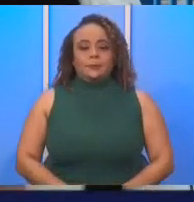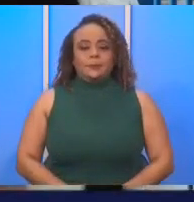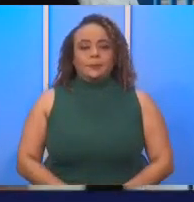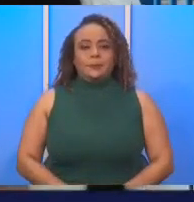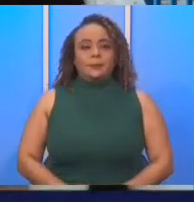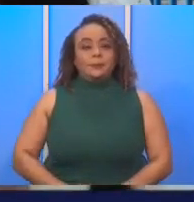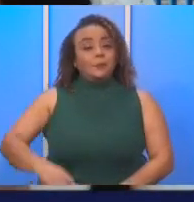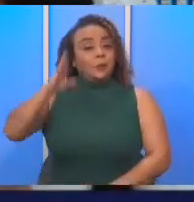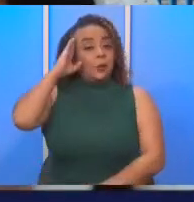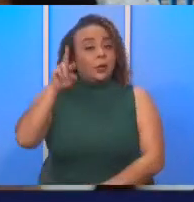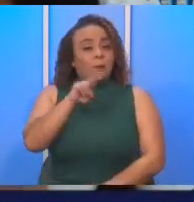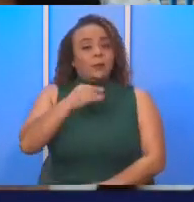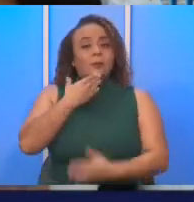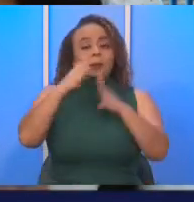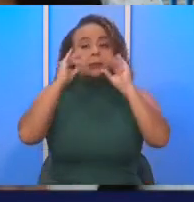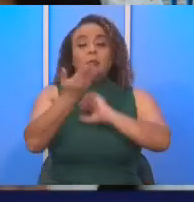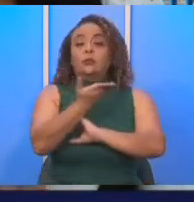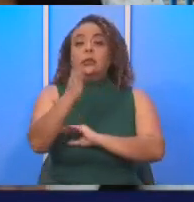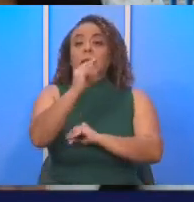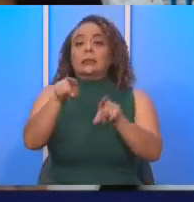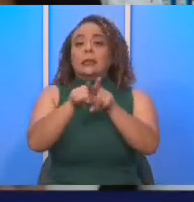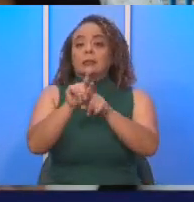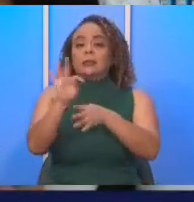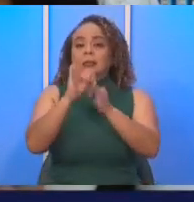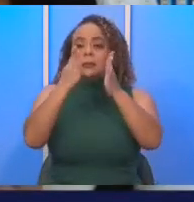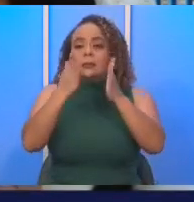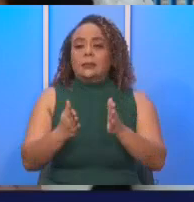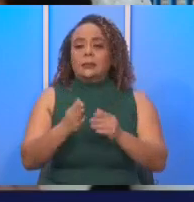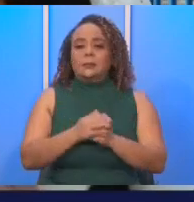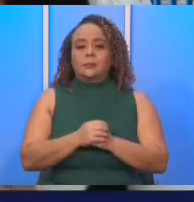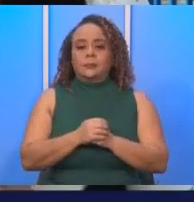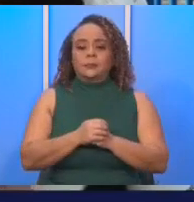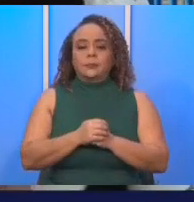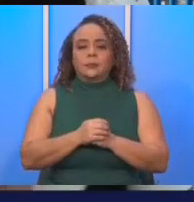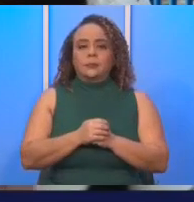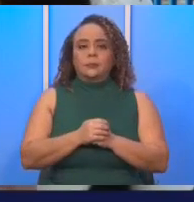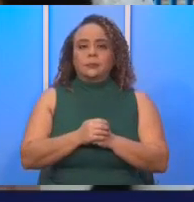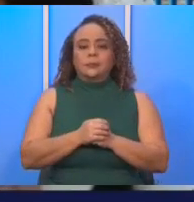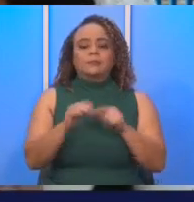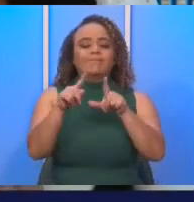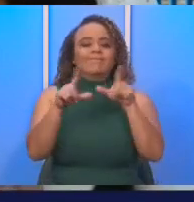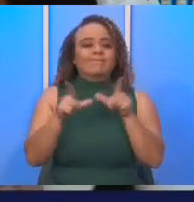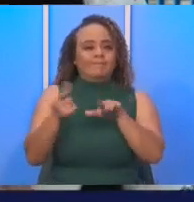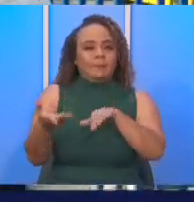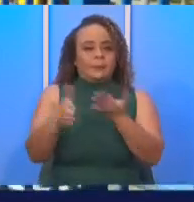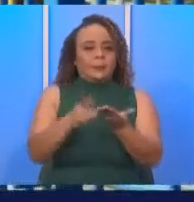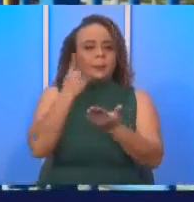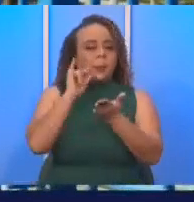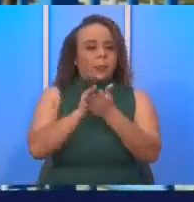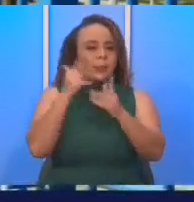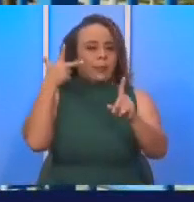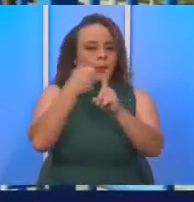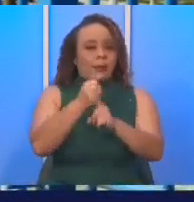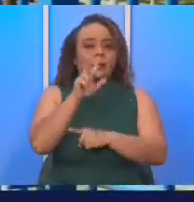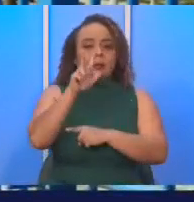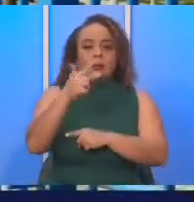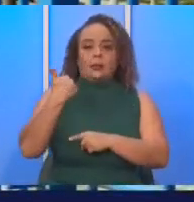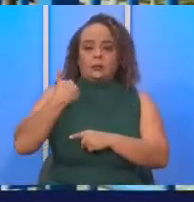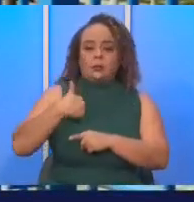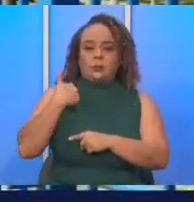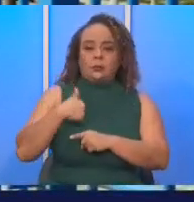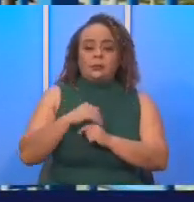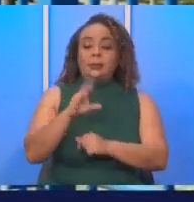Hola compañeras, buenas tardes a ustedes y a los televidentes. En el lugar fallecen producto de este accidente tres hombres